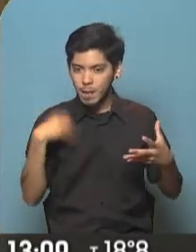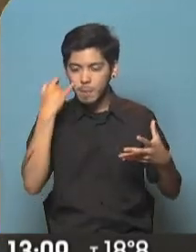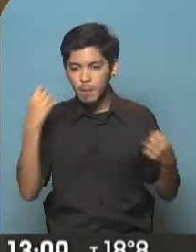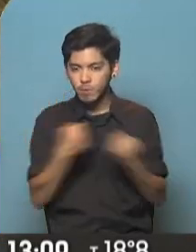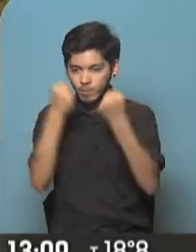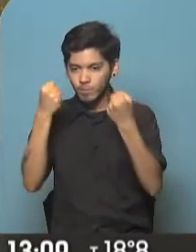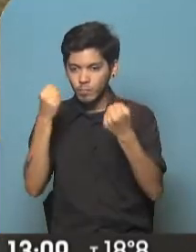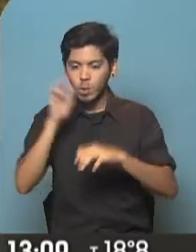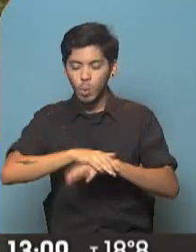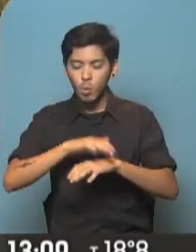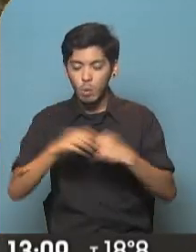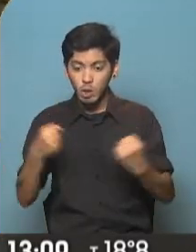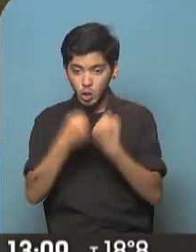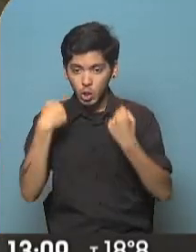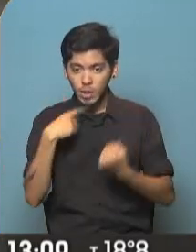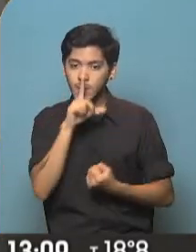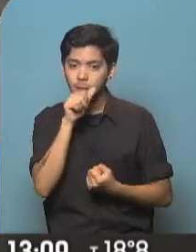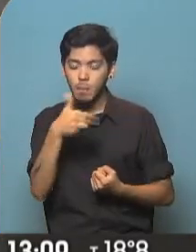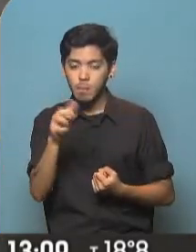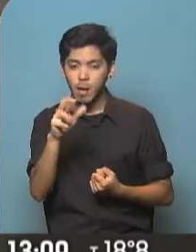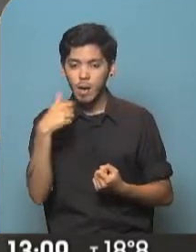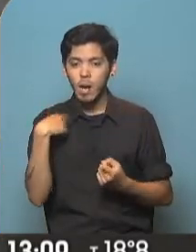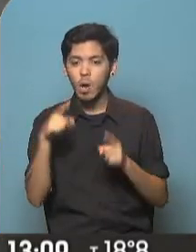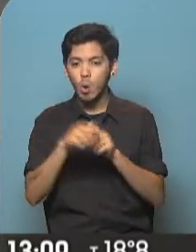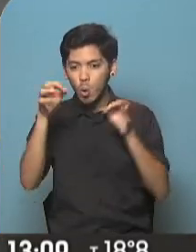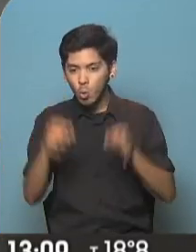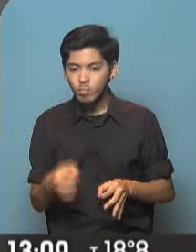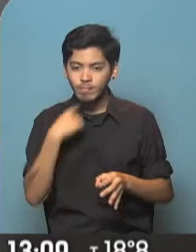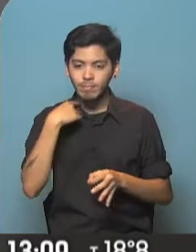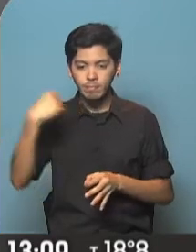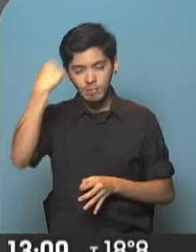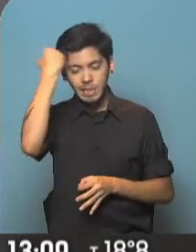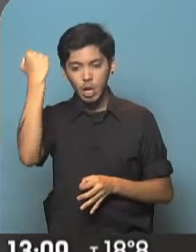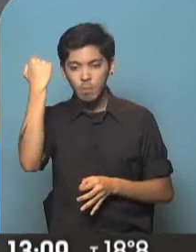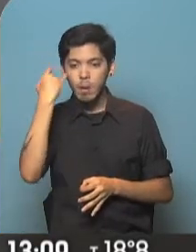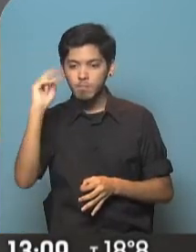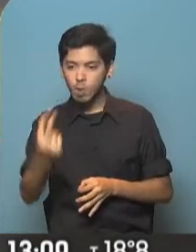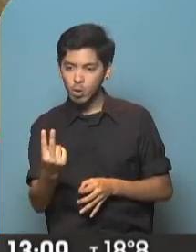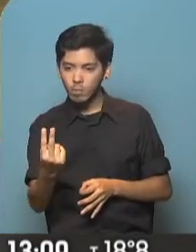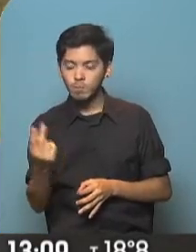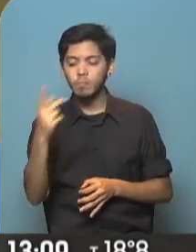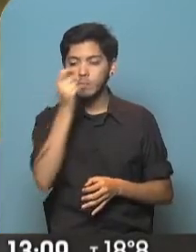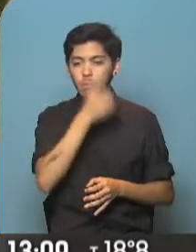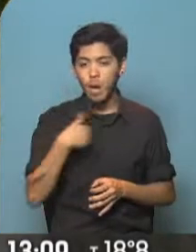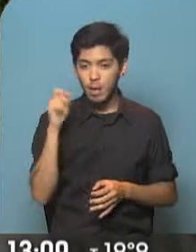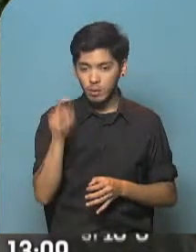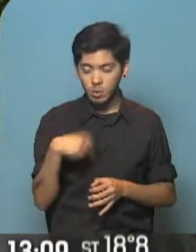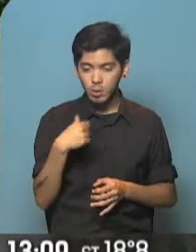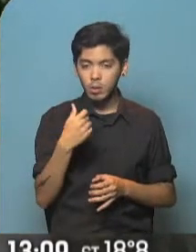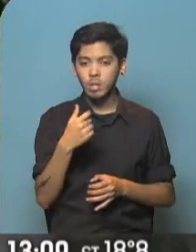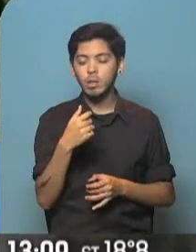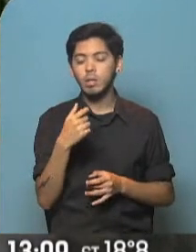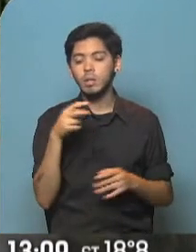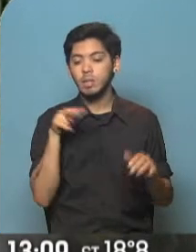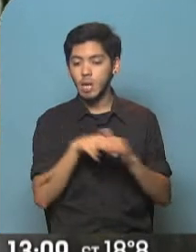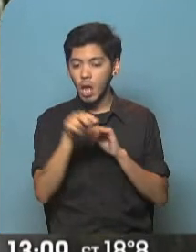consecuencia del fuerte impacto tamara sufrió un golpe en la cabeza y murió sus padres ángel y maría elena quedaron